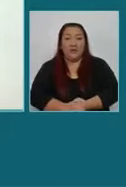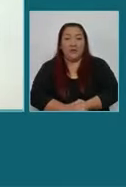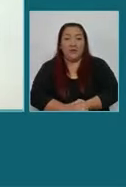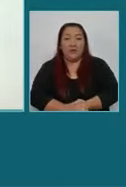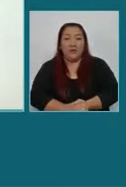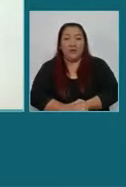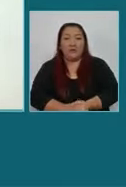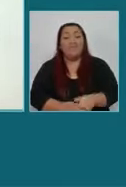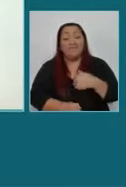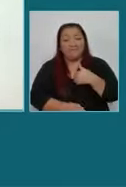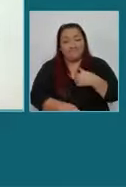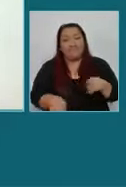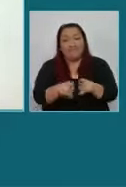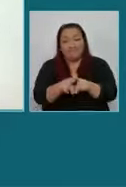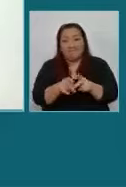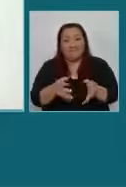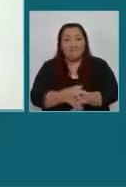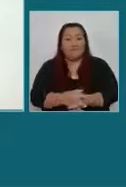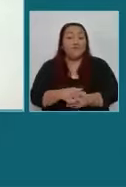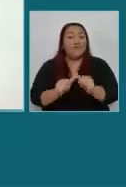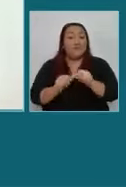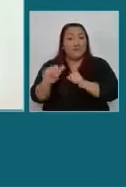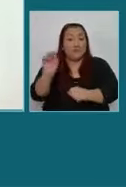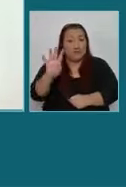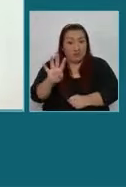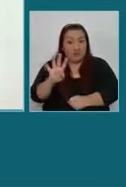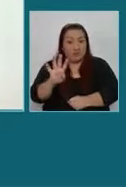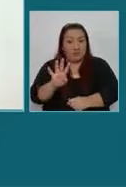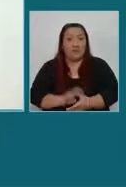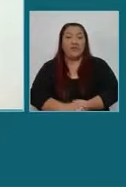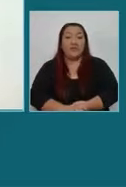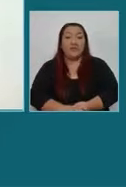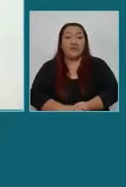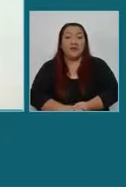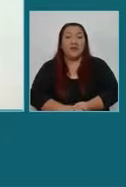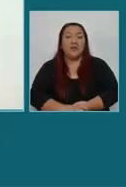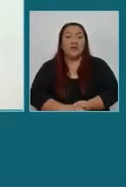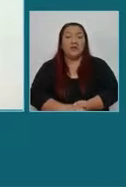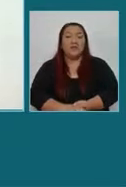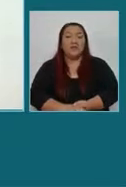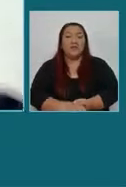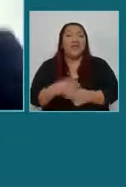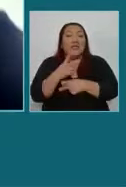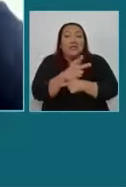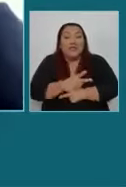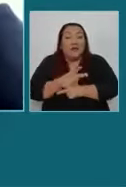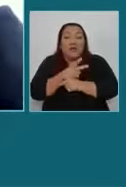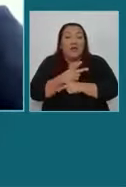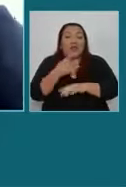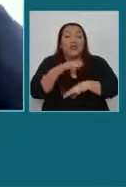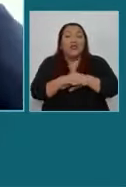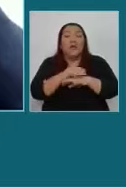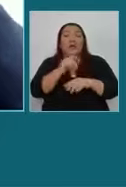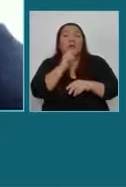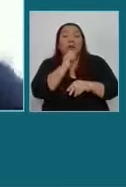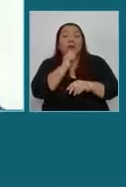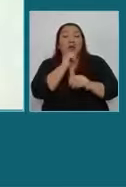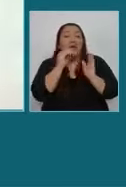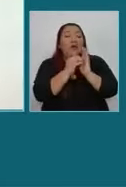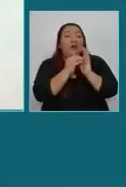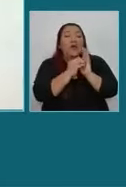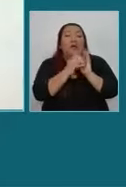A mí me pasa. Número 4, la seguridad y la privacidad de los datos. Como